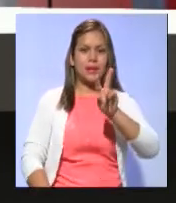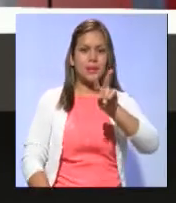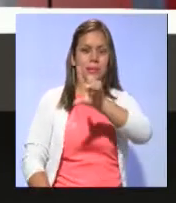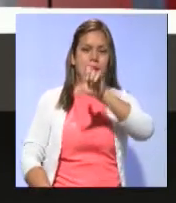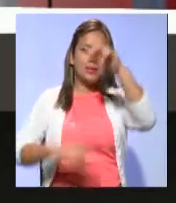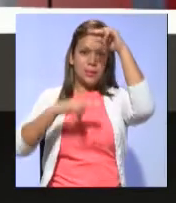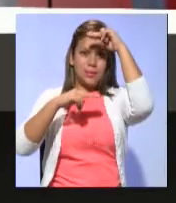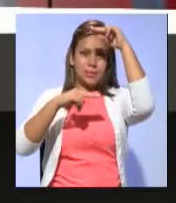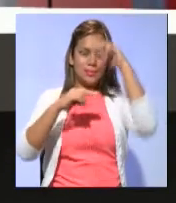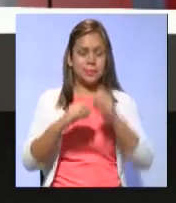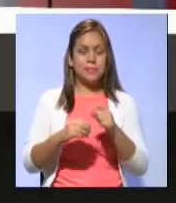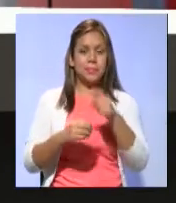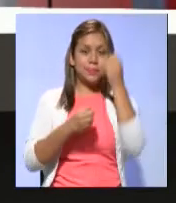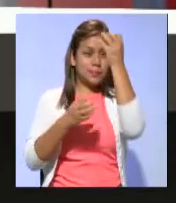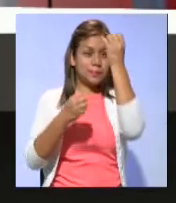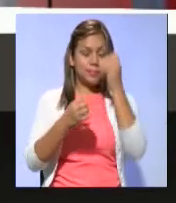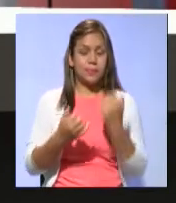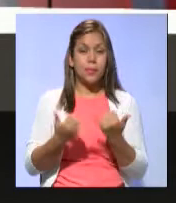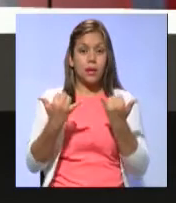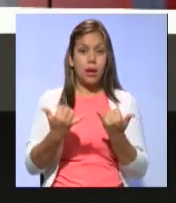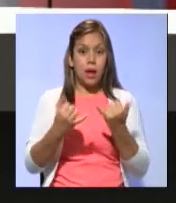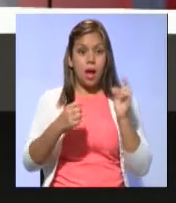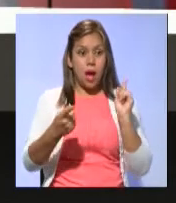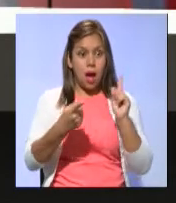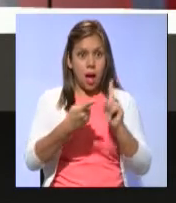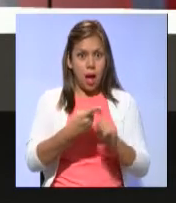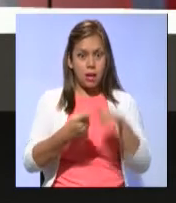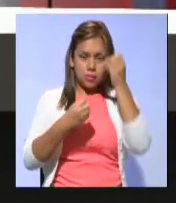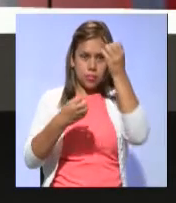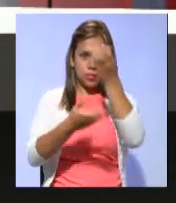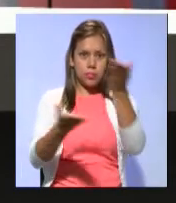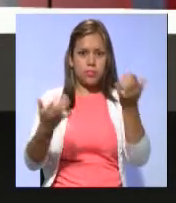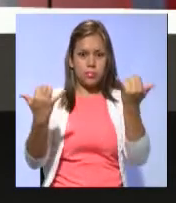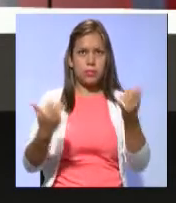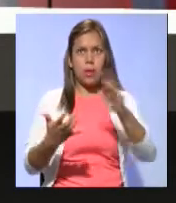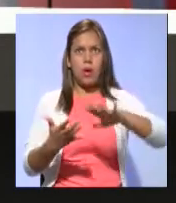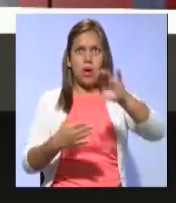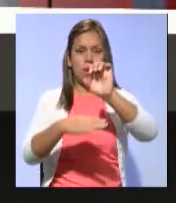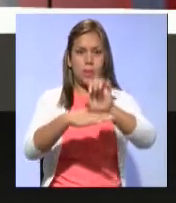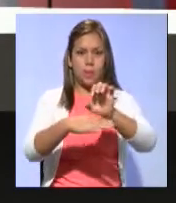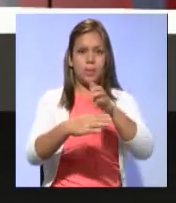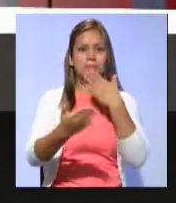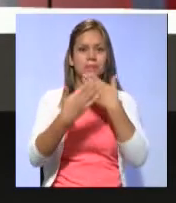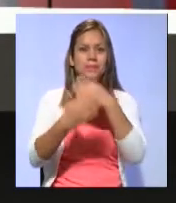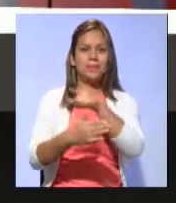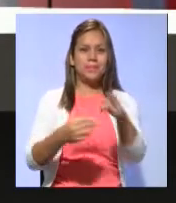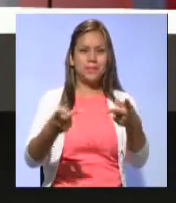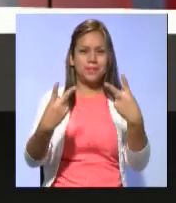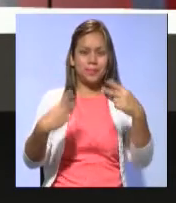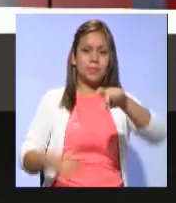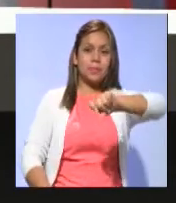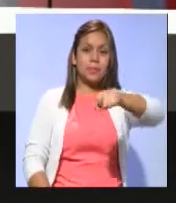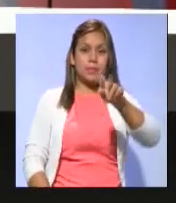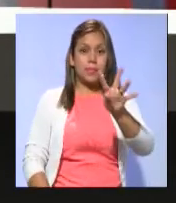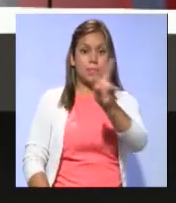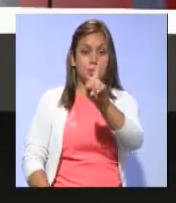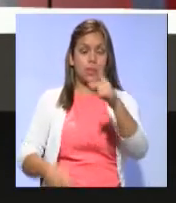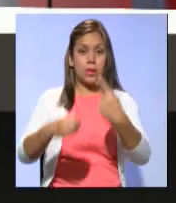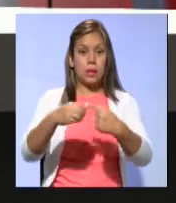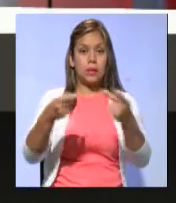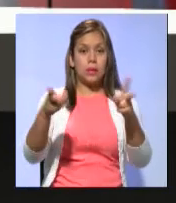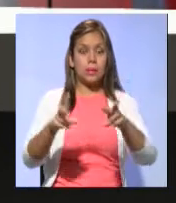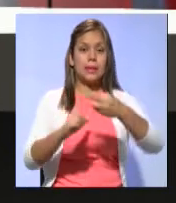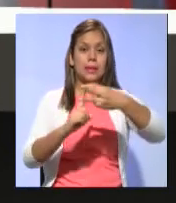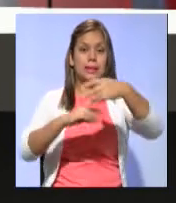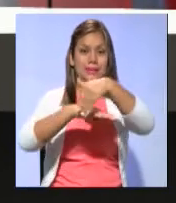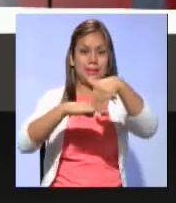TVL Noticias con información que se ha generado hasta este momento en nuestro país. Gracias a quienes nos siguen a través de Canal 42 en Quito y también en nuestro sitio